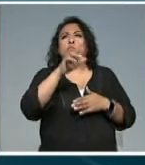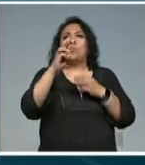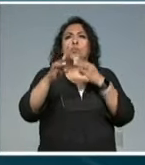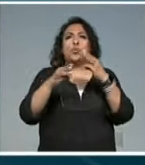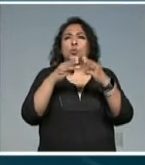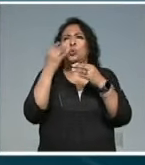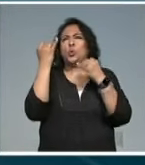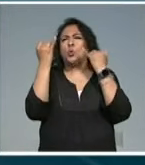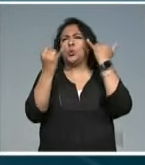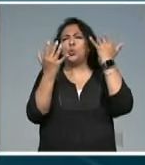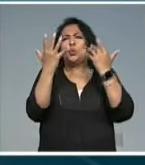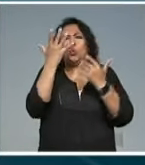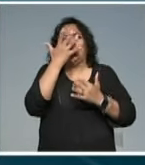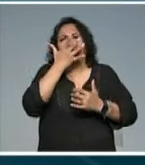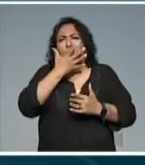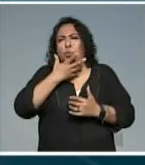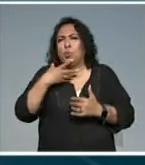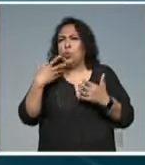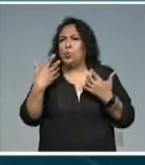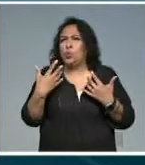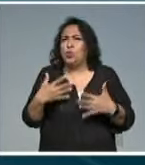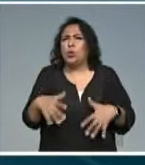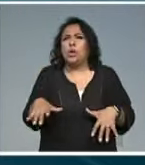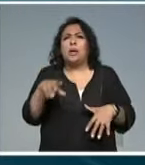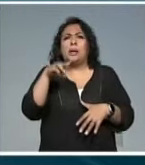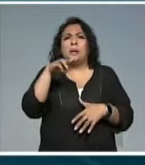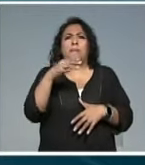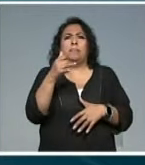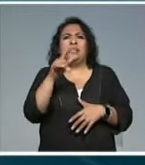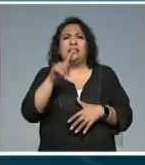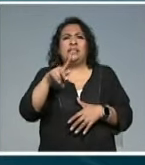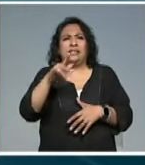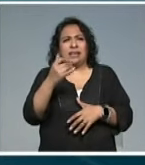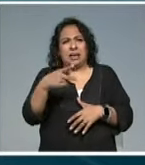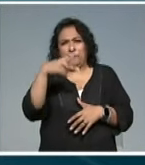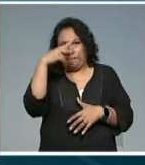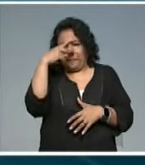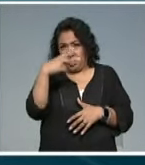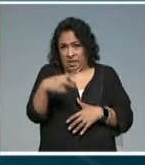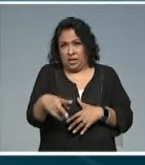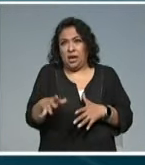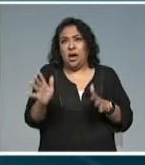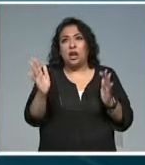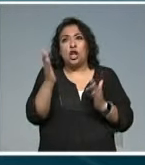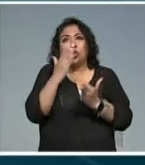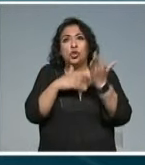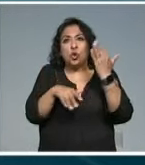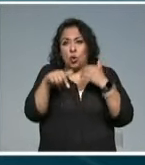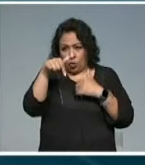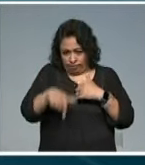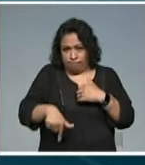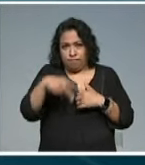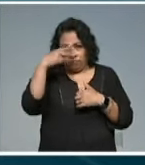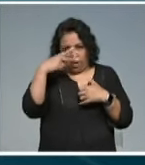mundo fantástico de la mística mexicana, porque todo está hecho aquí en